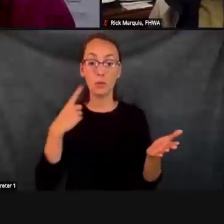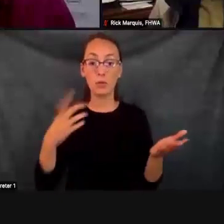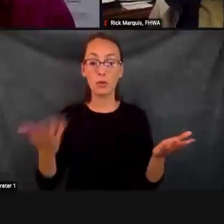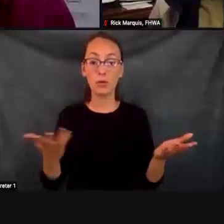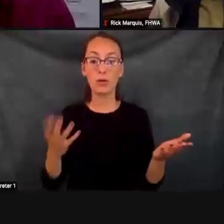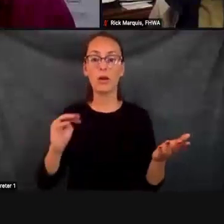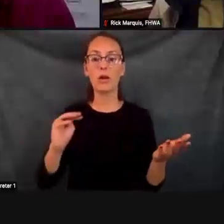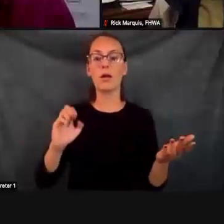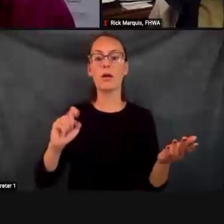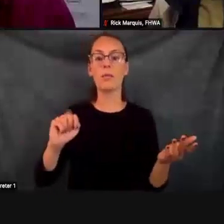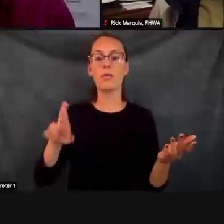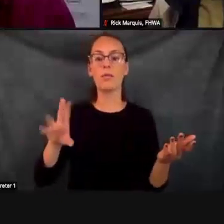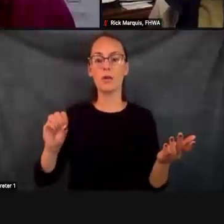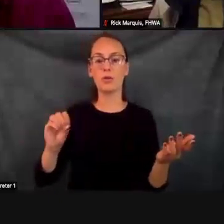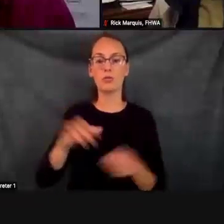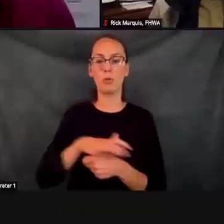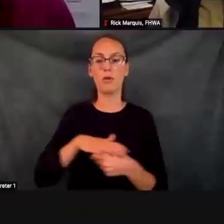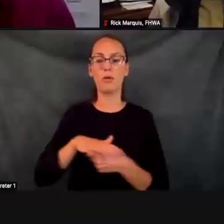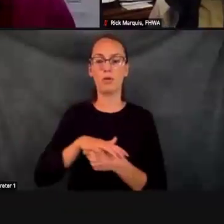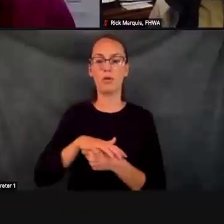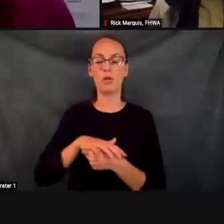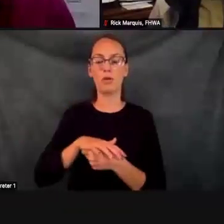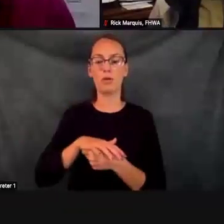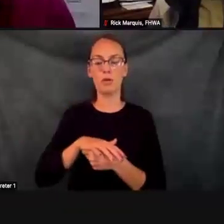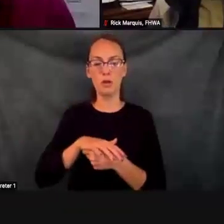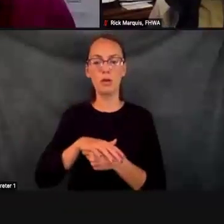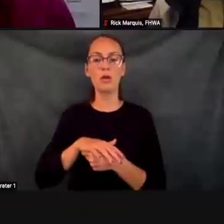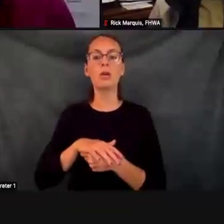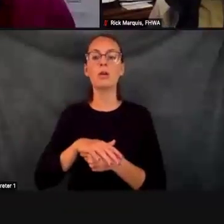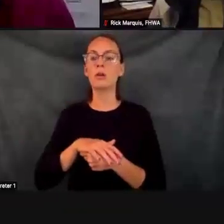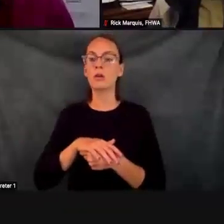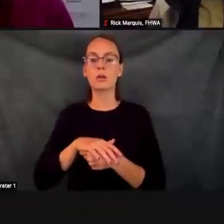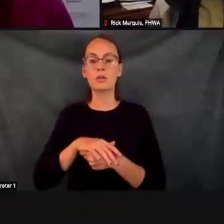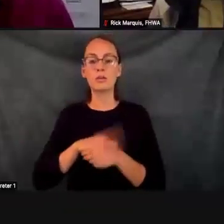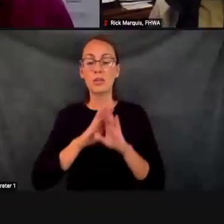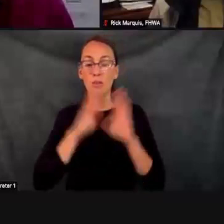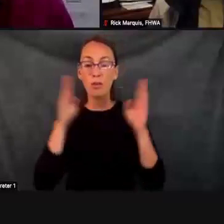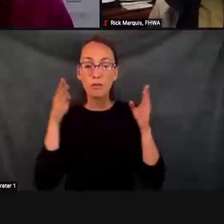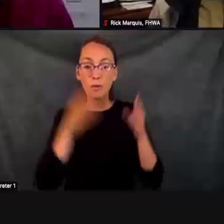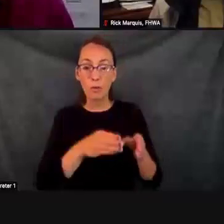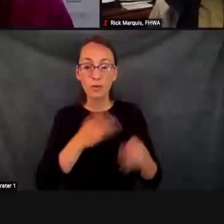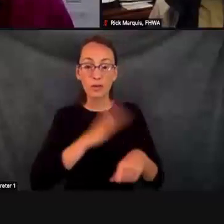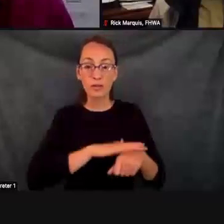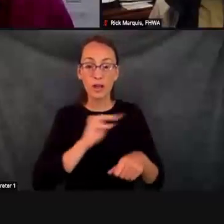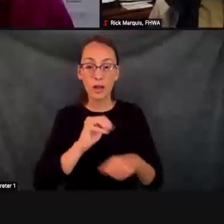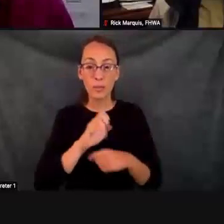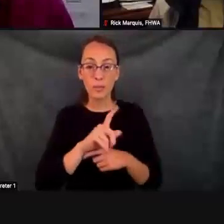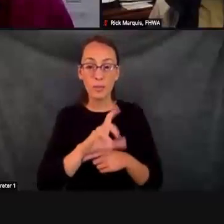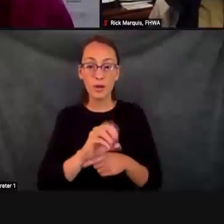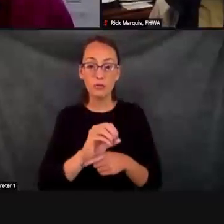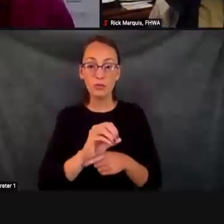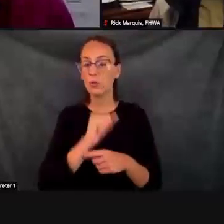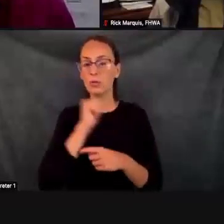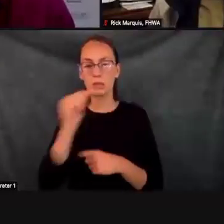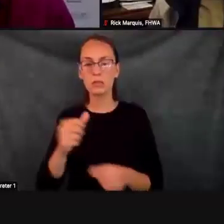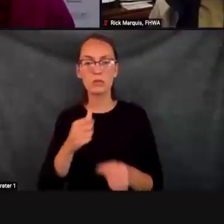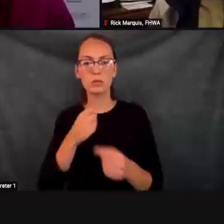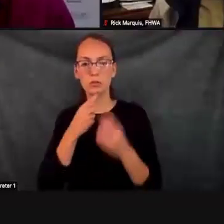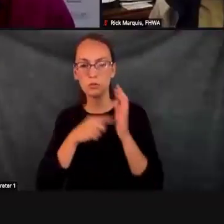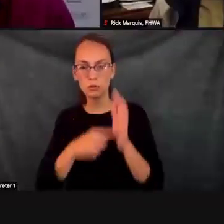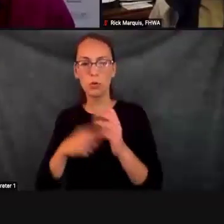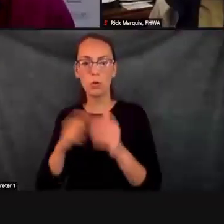que la ubicación sería en una área metropolitana. Entonces, el crecimiento no